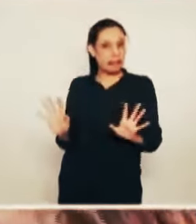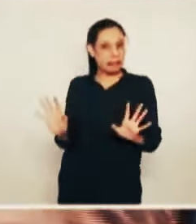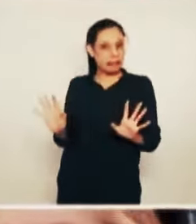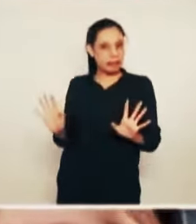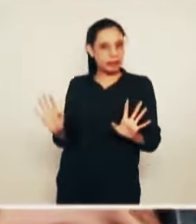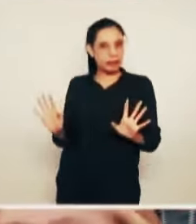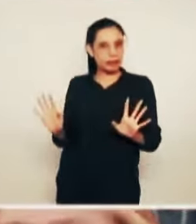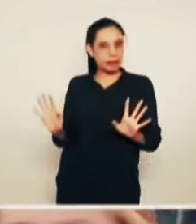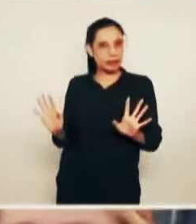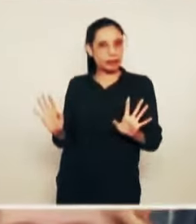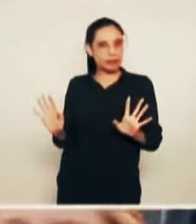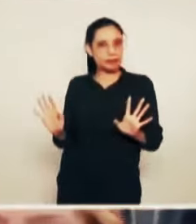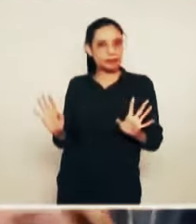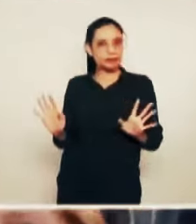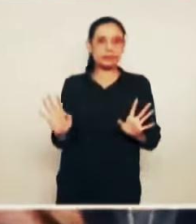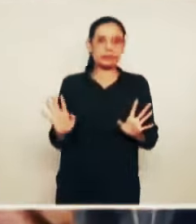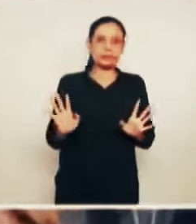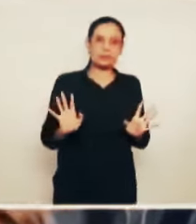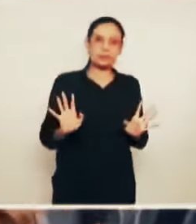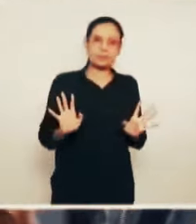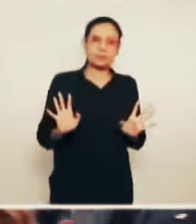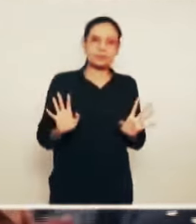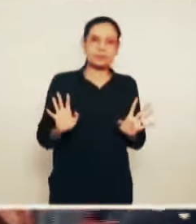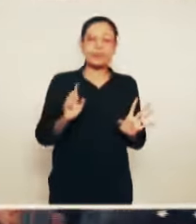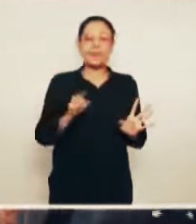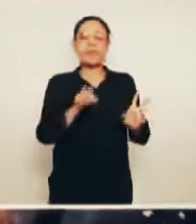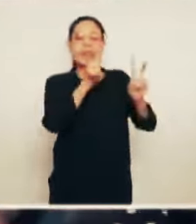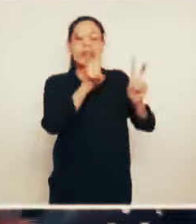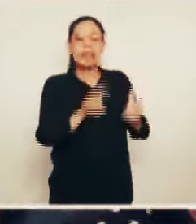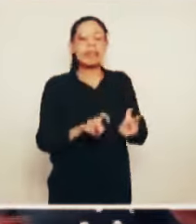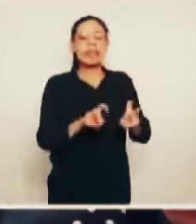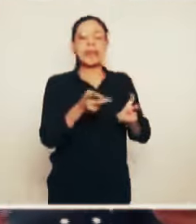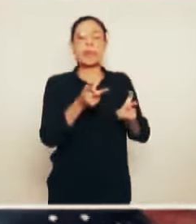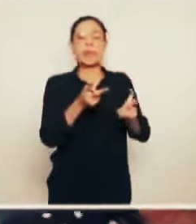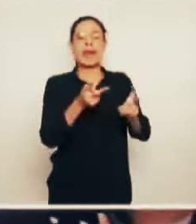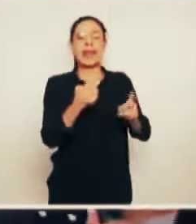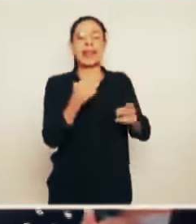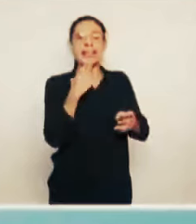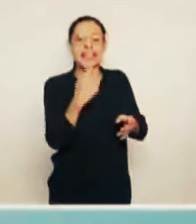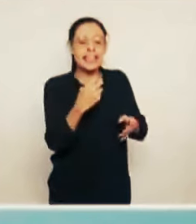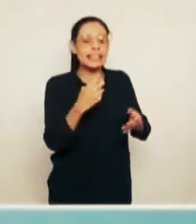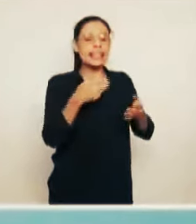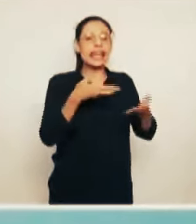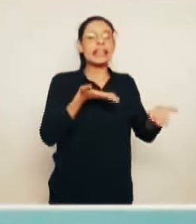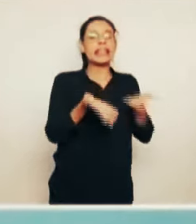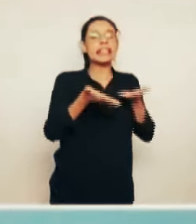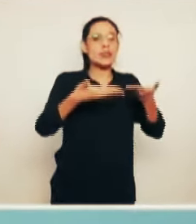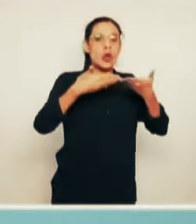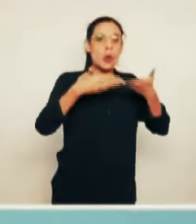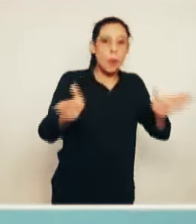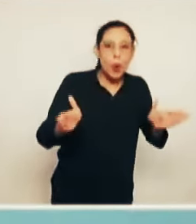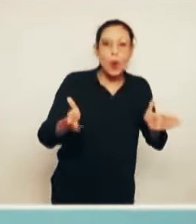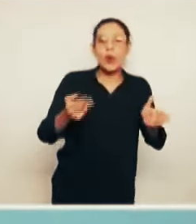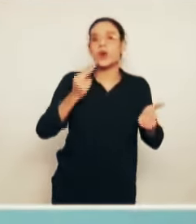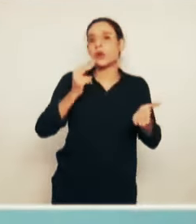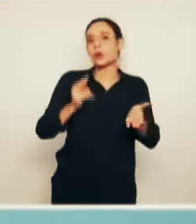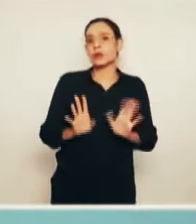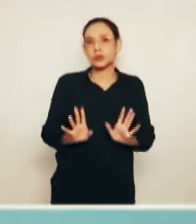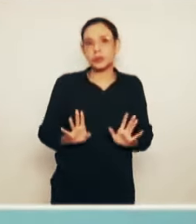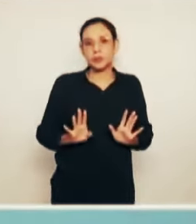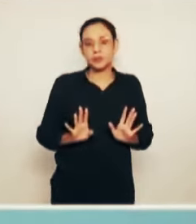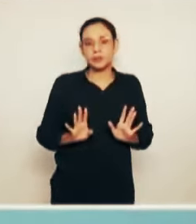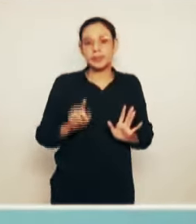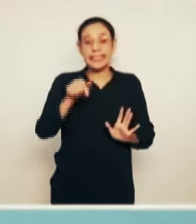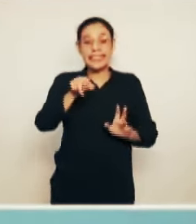no hablé de la energía, de servicios públicos, de tarifas, y la verdad que eso ha adquirido hoy